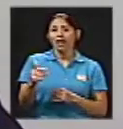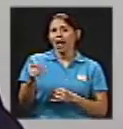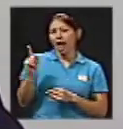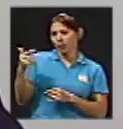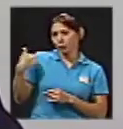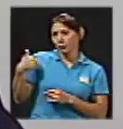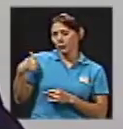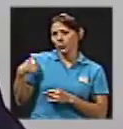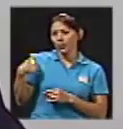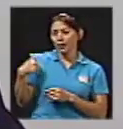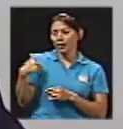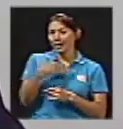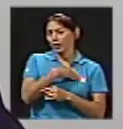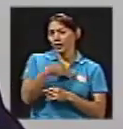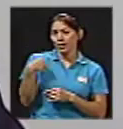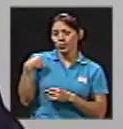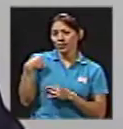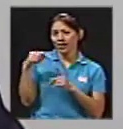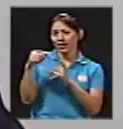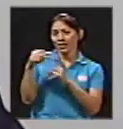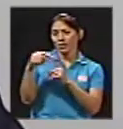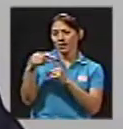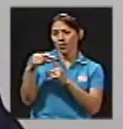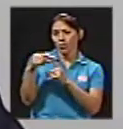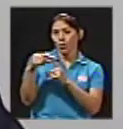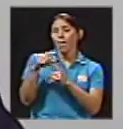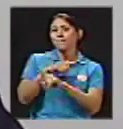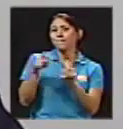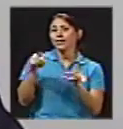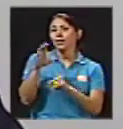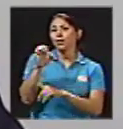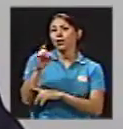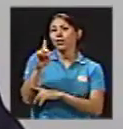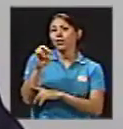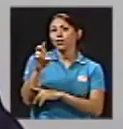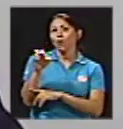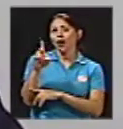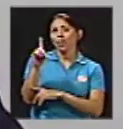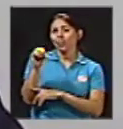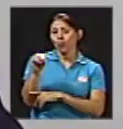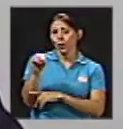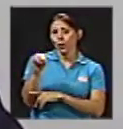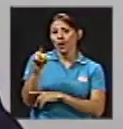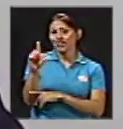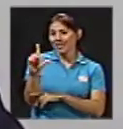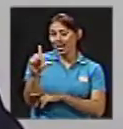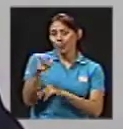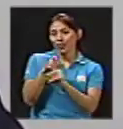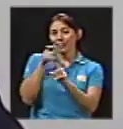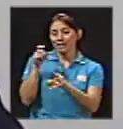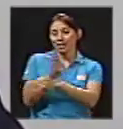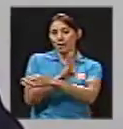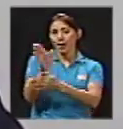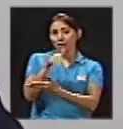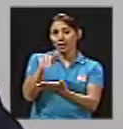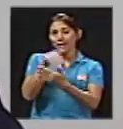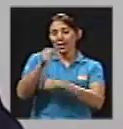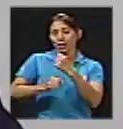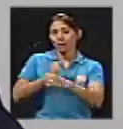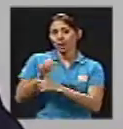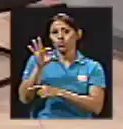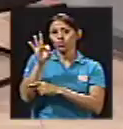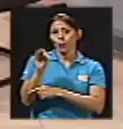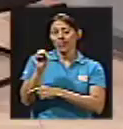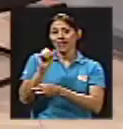término. Yo pienso que don Eduardo en los 90 hizo desde el Banco Central una revolución en